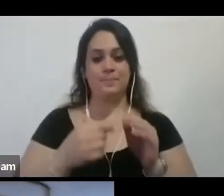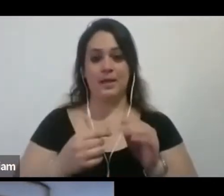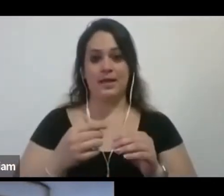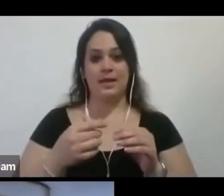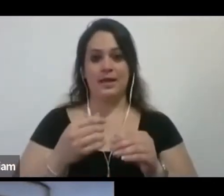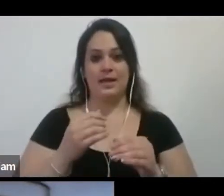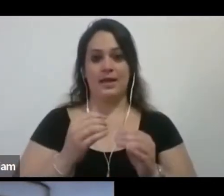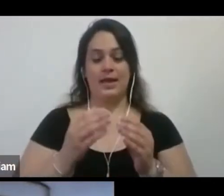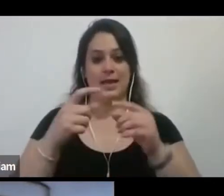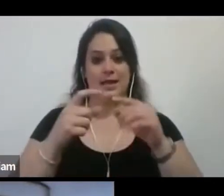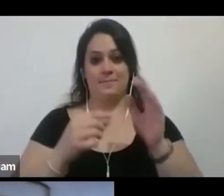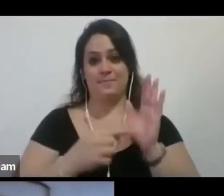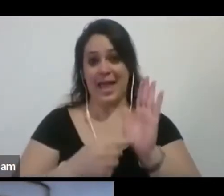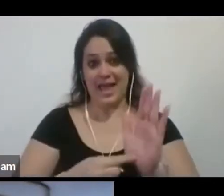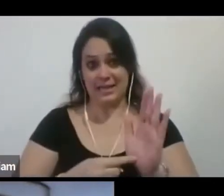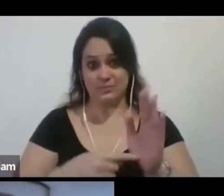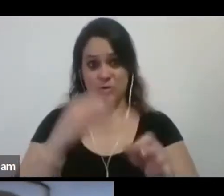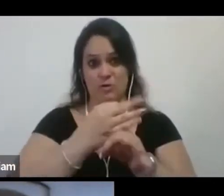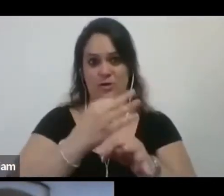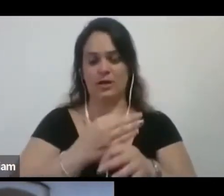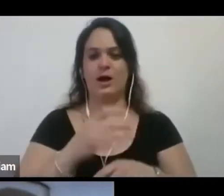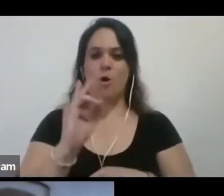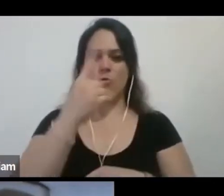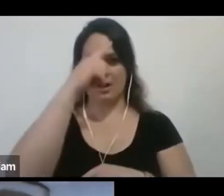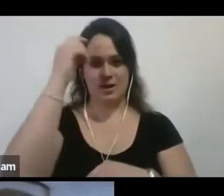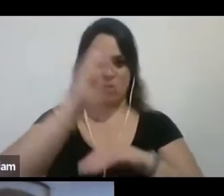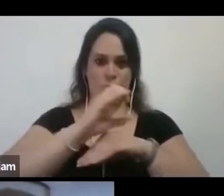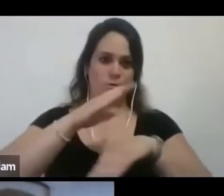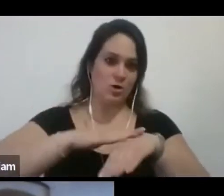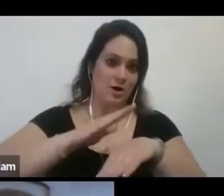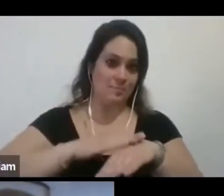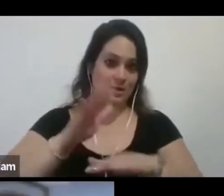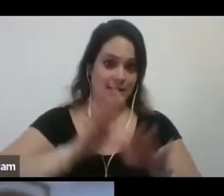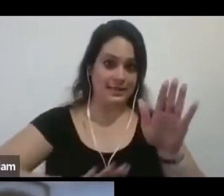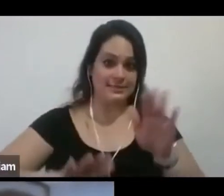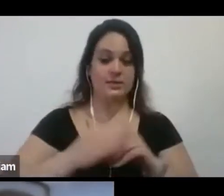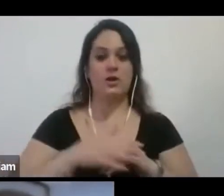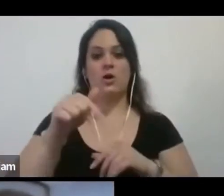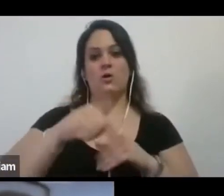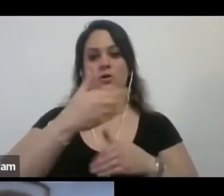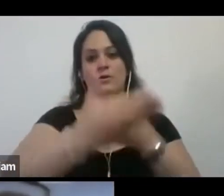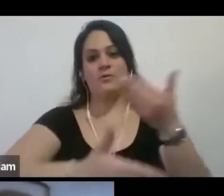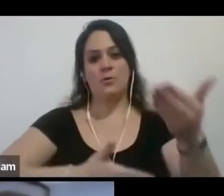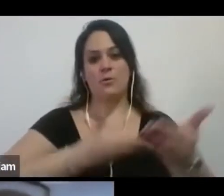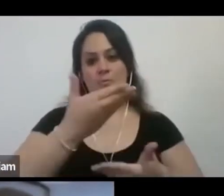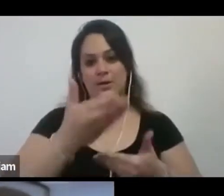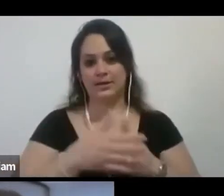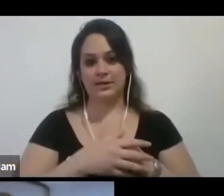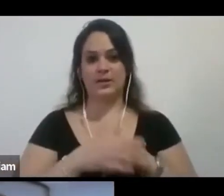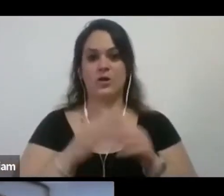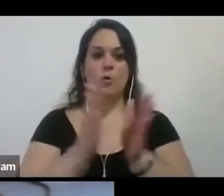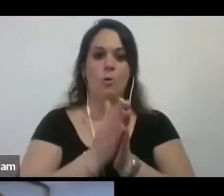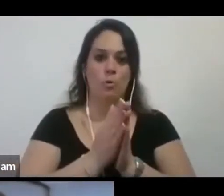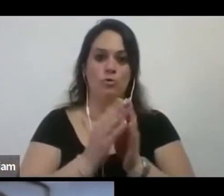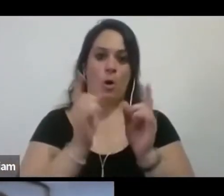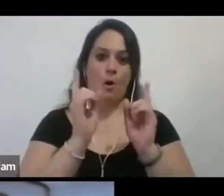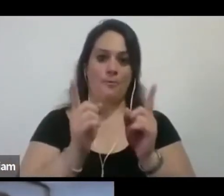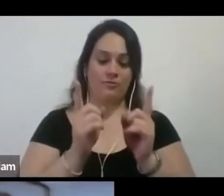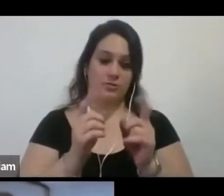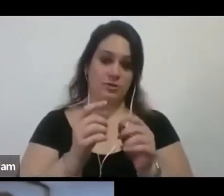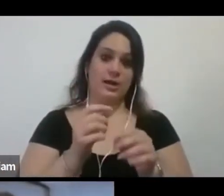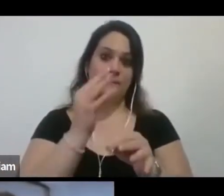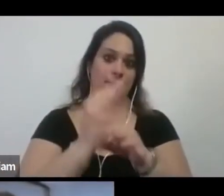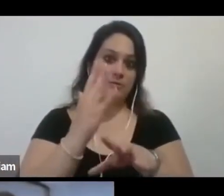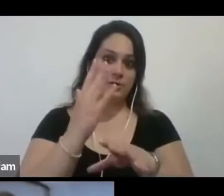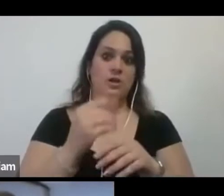Está organizada por la Universidad Nacional de Cuyo. Hoy ya compartimos el espacio con las profesionales que